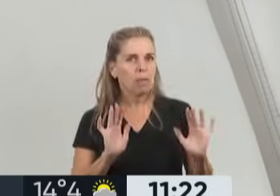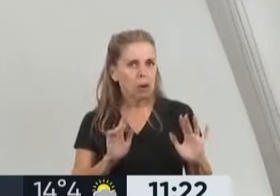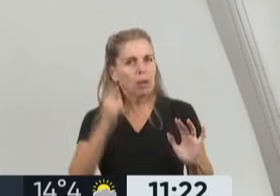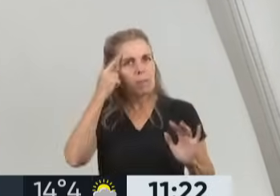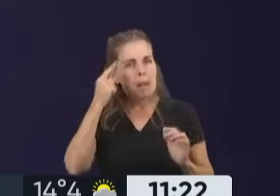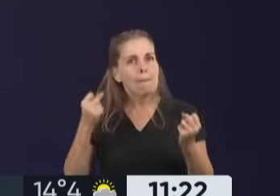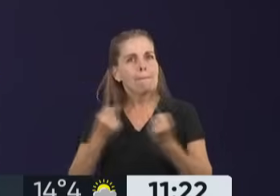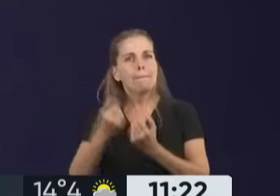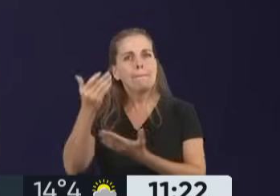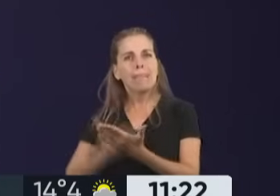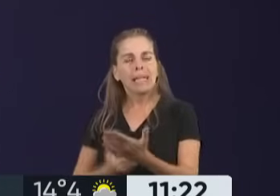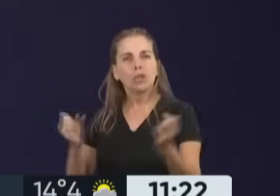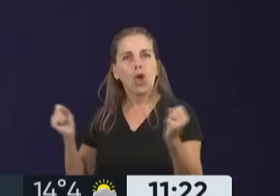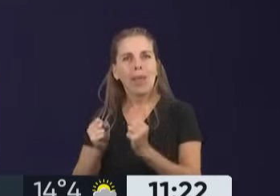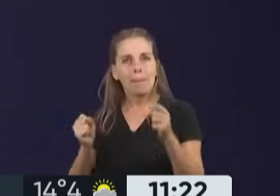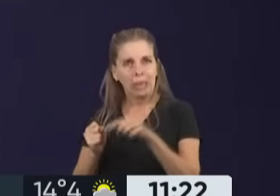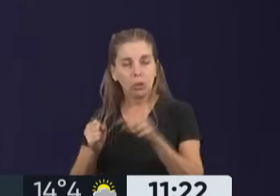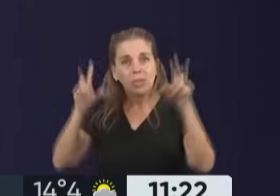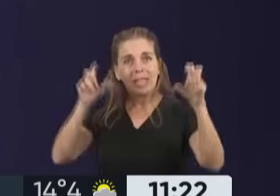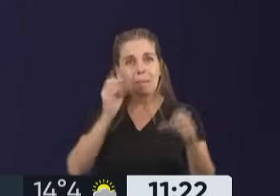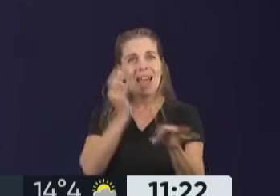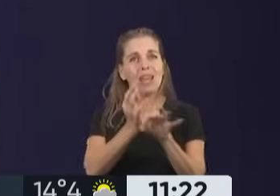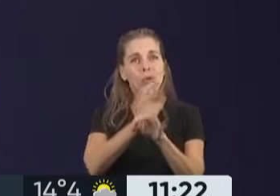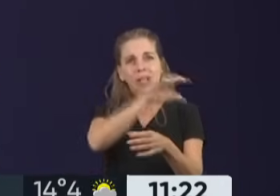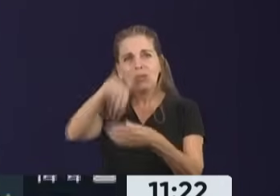Mayo la educación. Bueno,